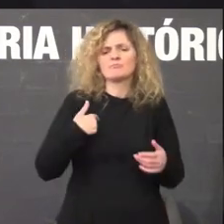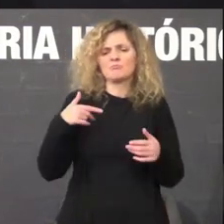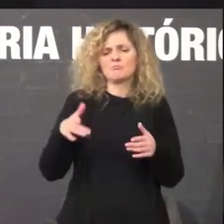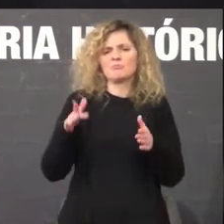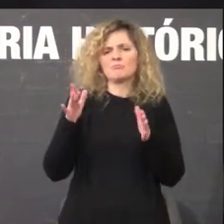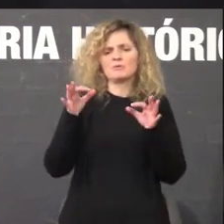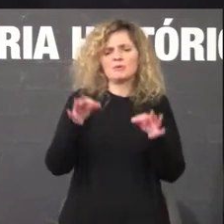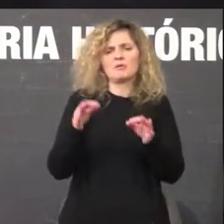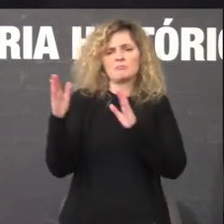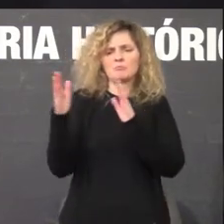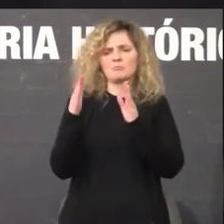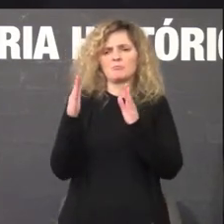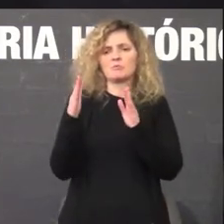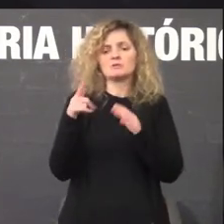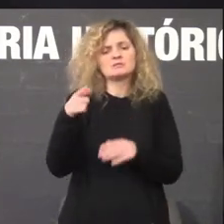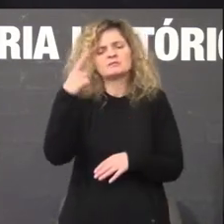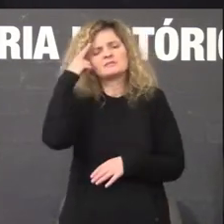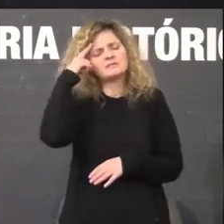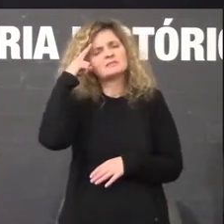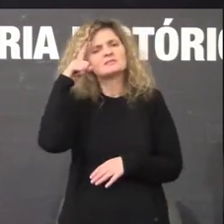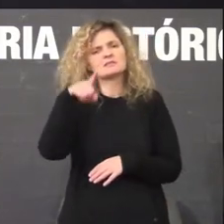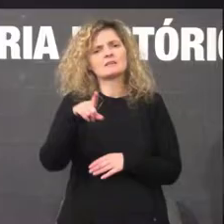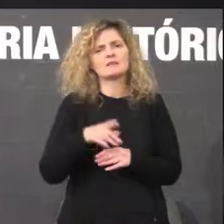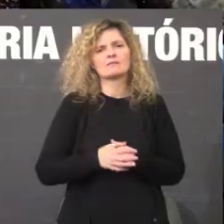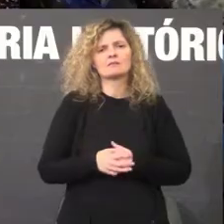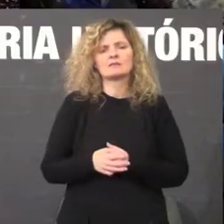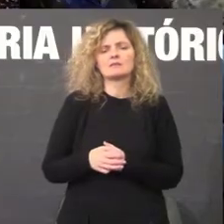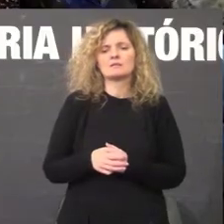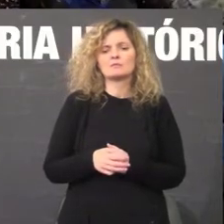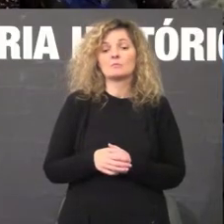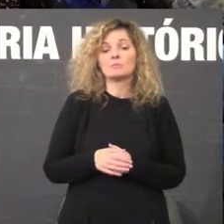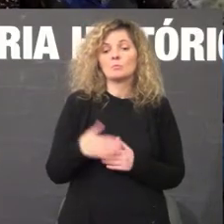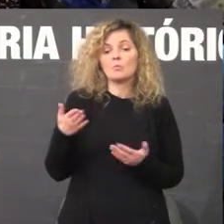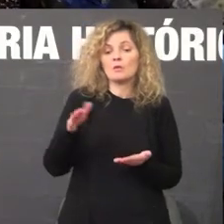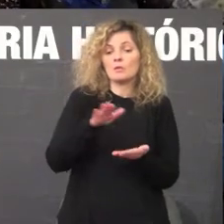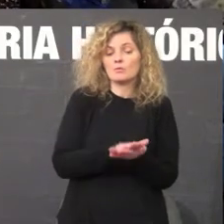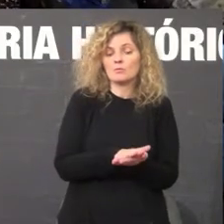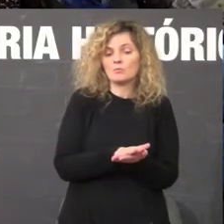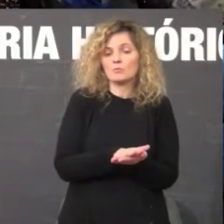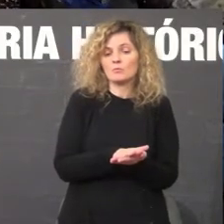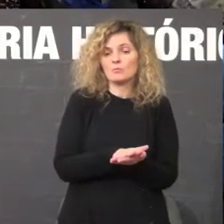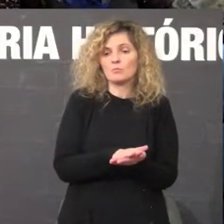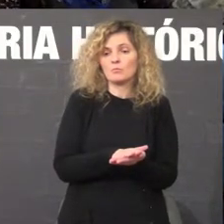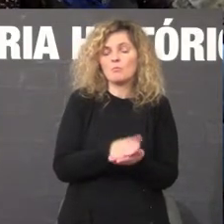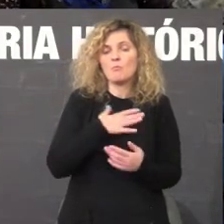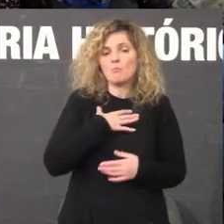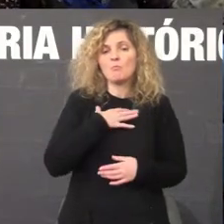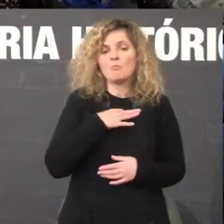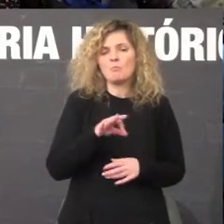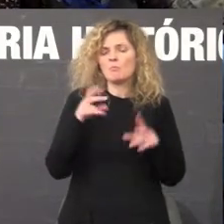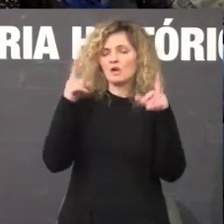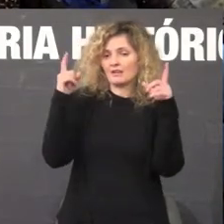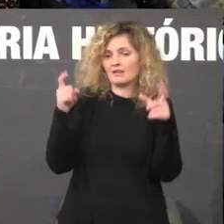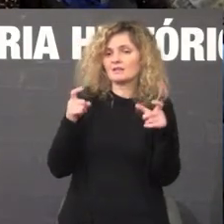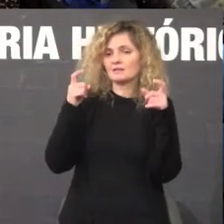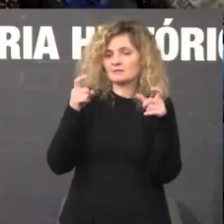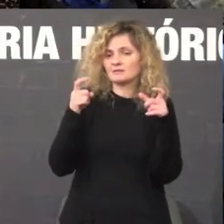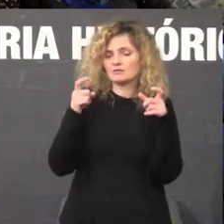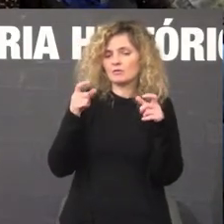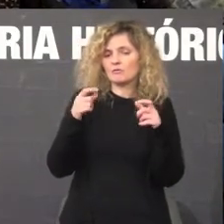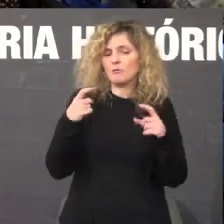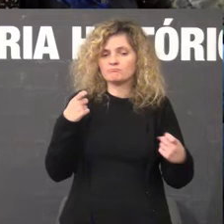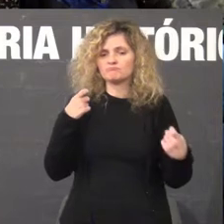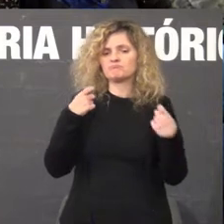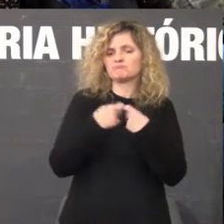momento en el que sabe que cuando se muere podían intentar la